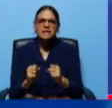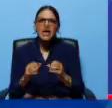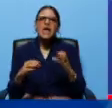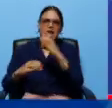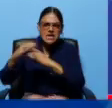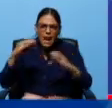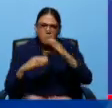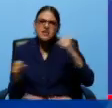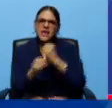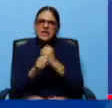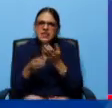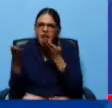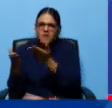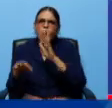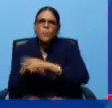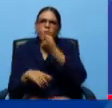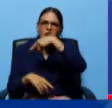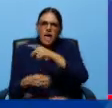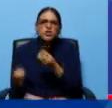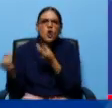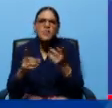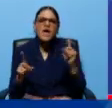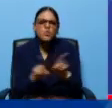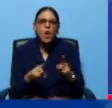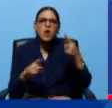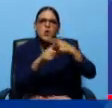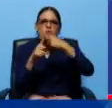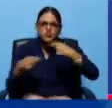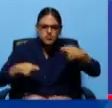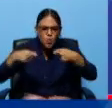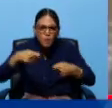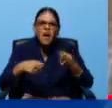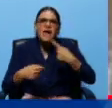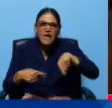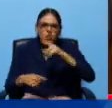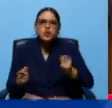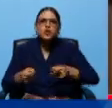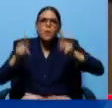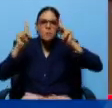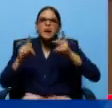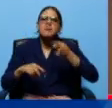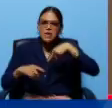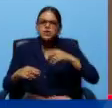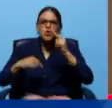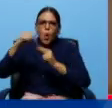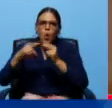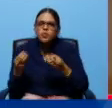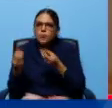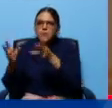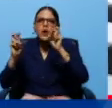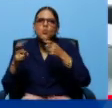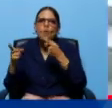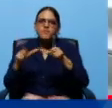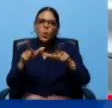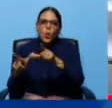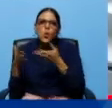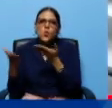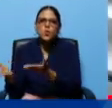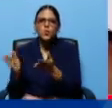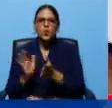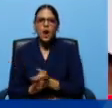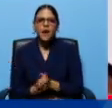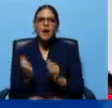capaces y trabajadores, porque esos empresarios se sumaron para que este complejo educativo esté en esta